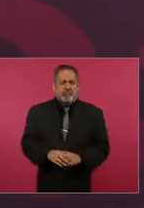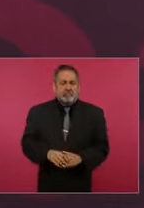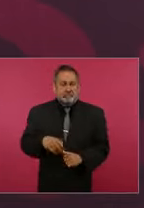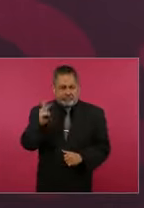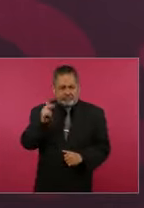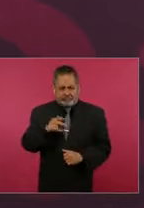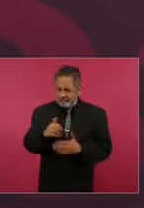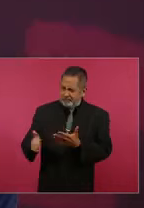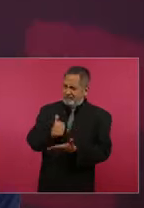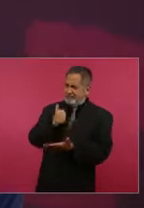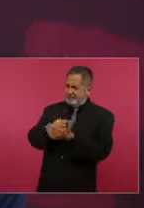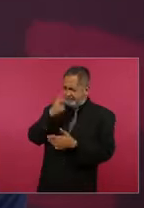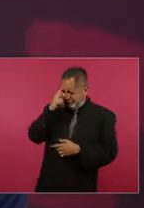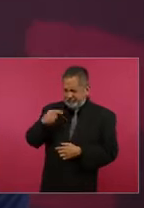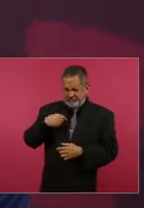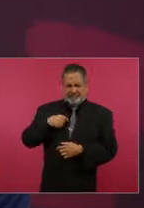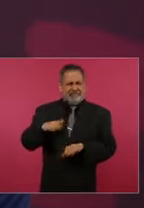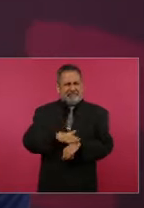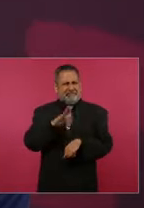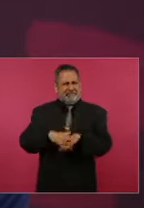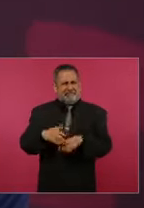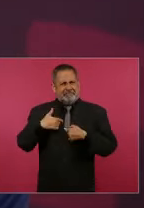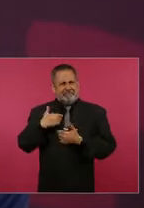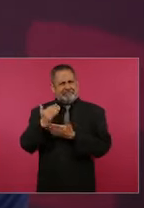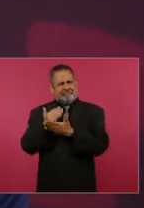Pero la ciudad,